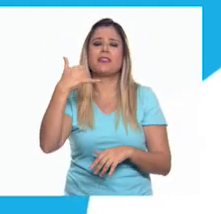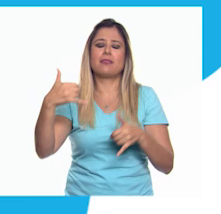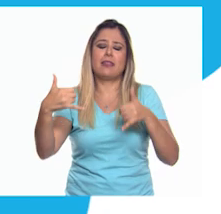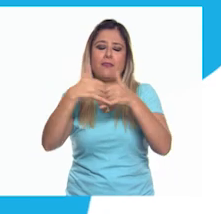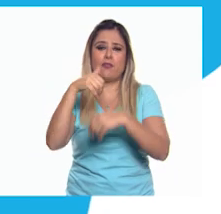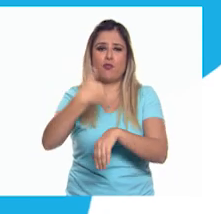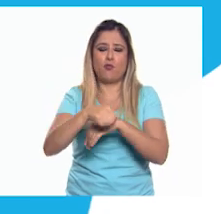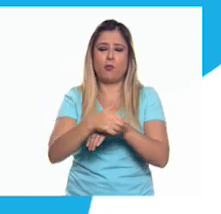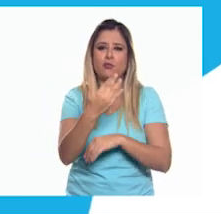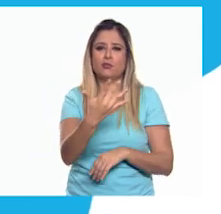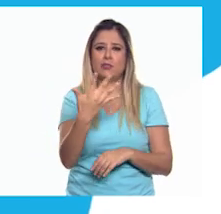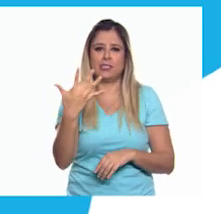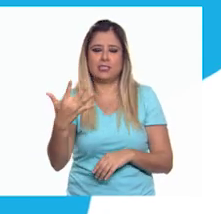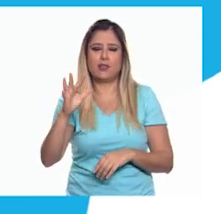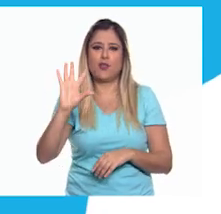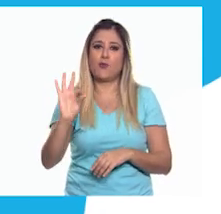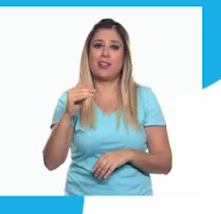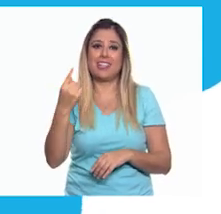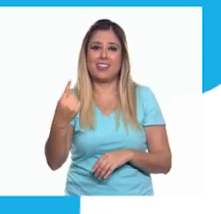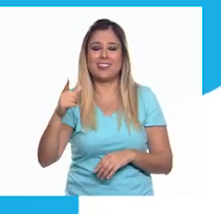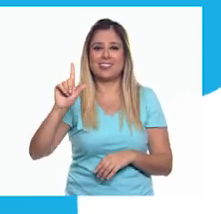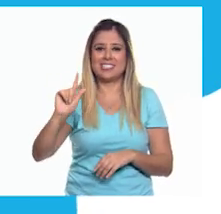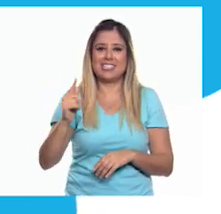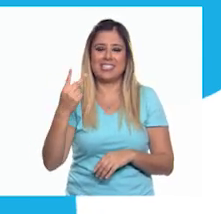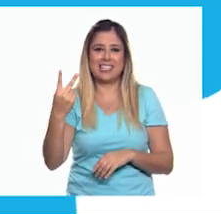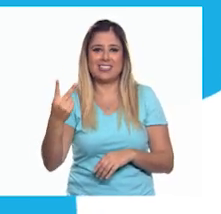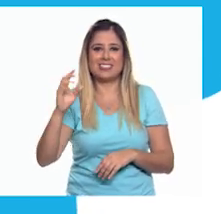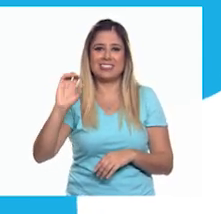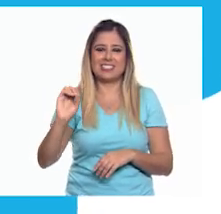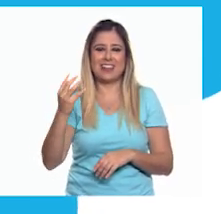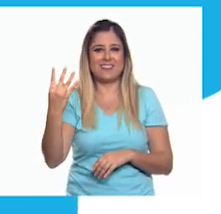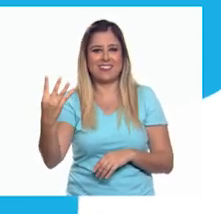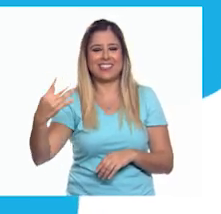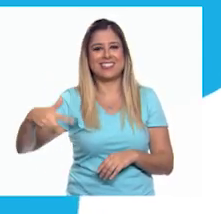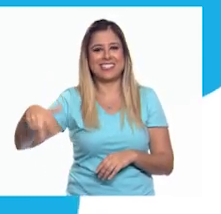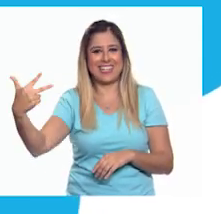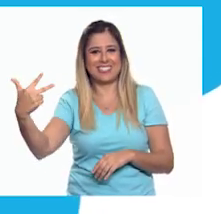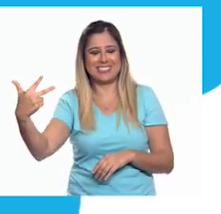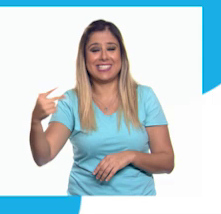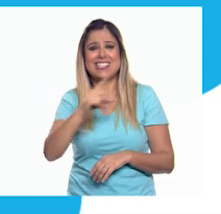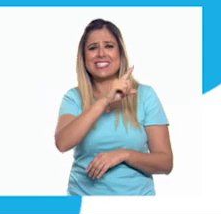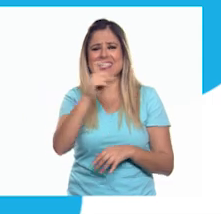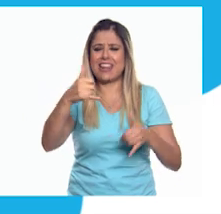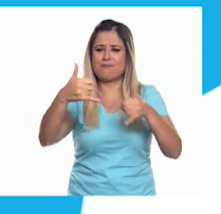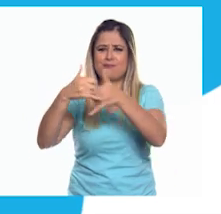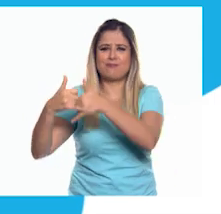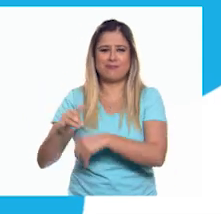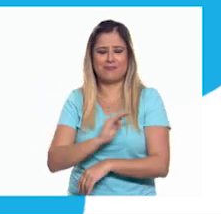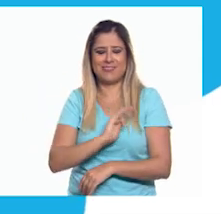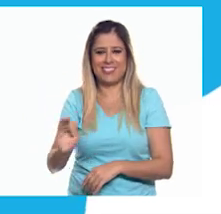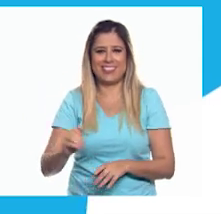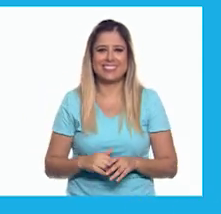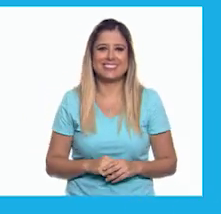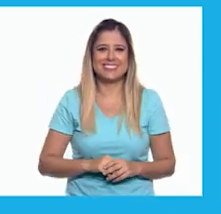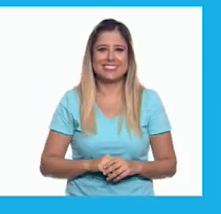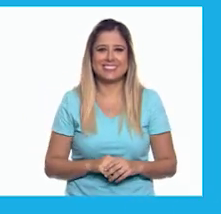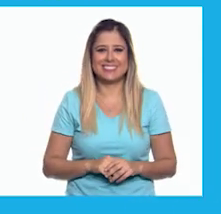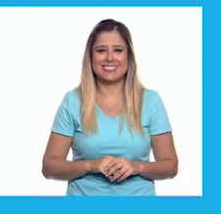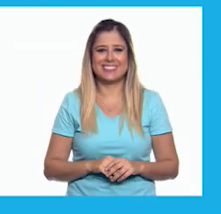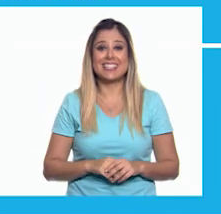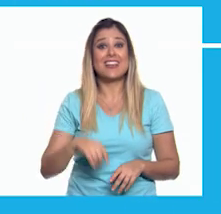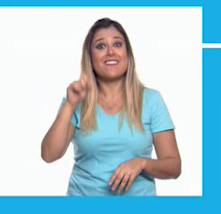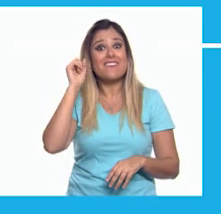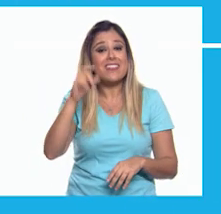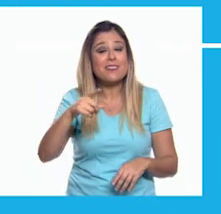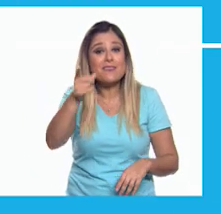teléfono 55 41 72 04 13. 100 líneas.